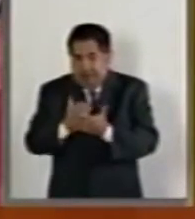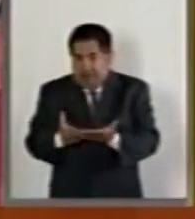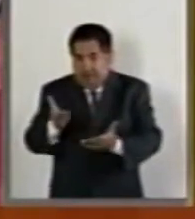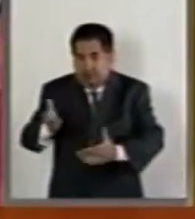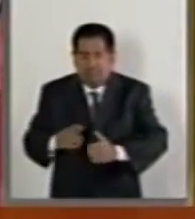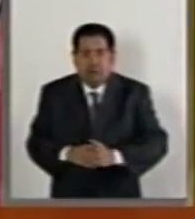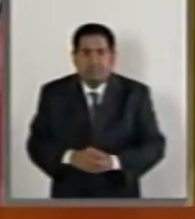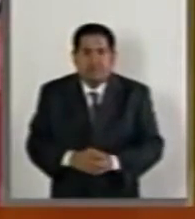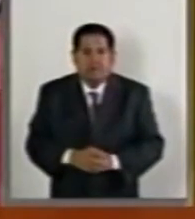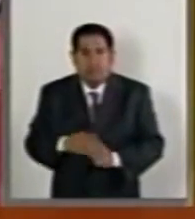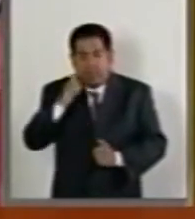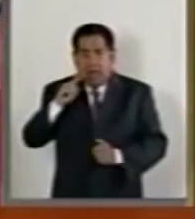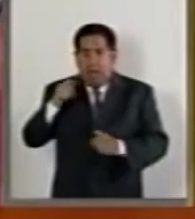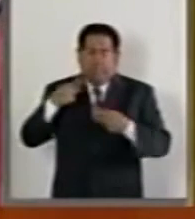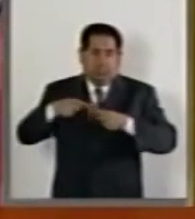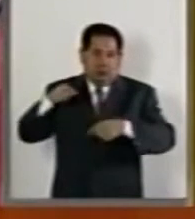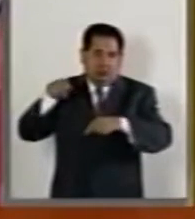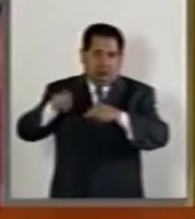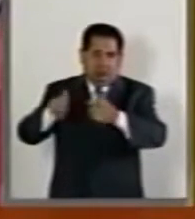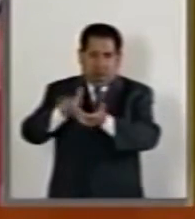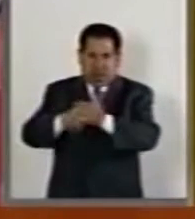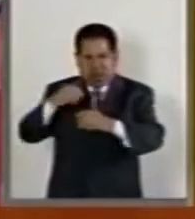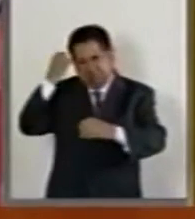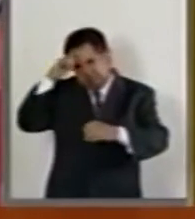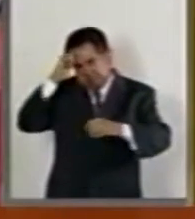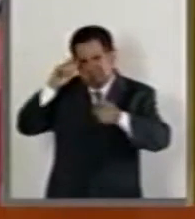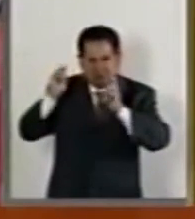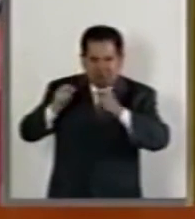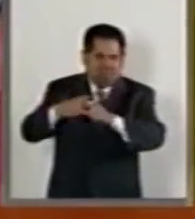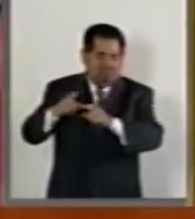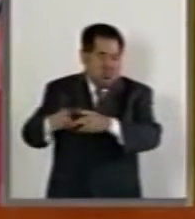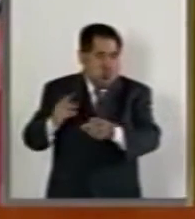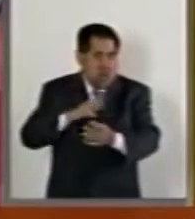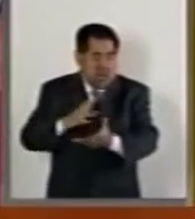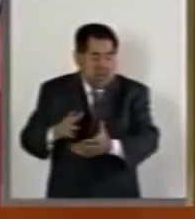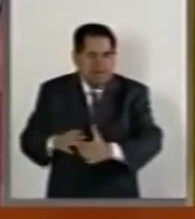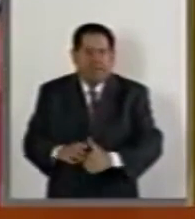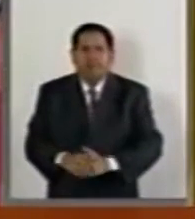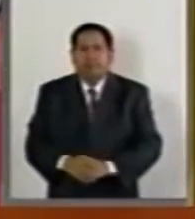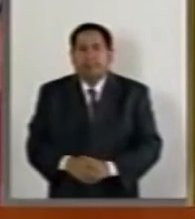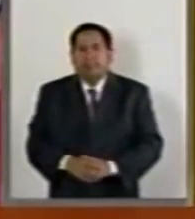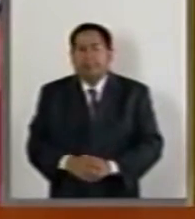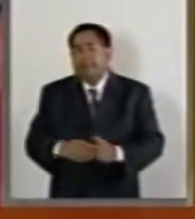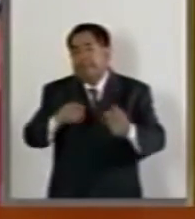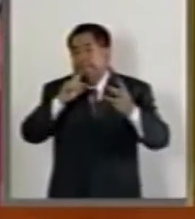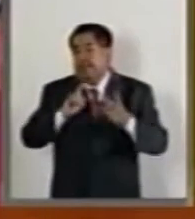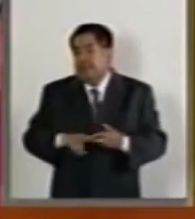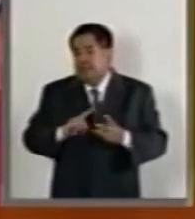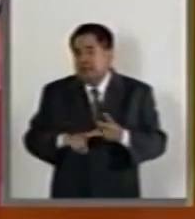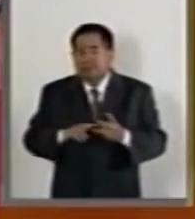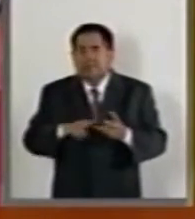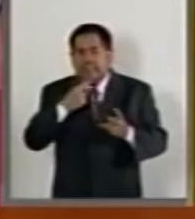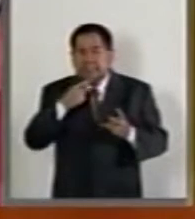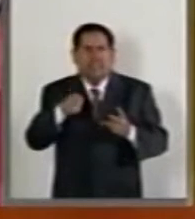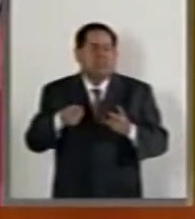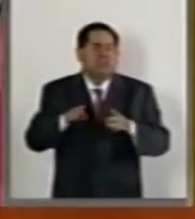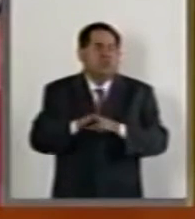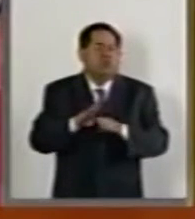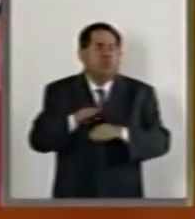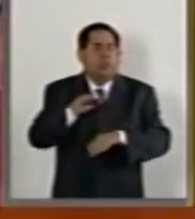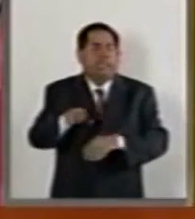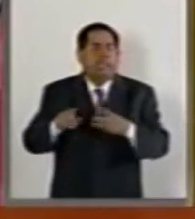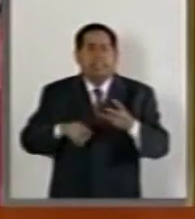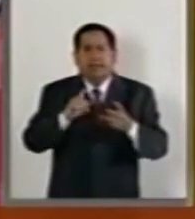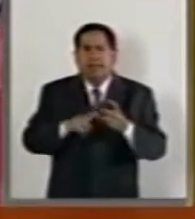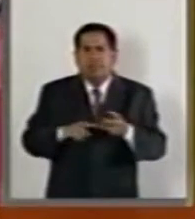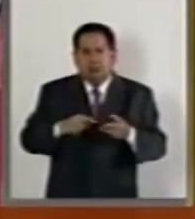empleados y personal, expertos, etcétera. Y además un tercer aspecto que tiene que ver en que